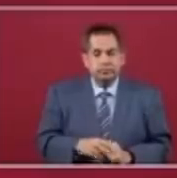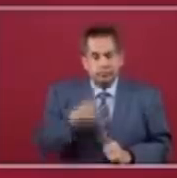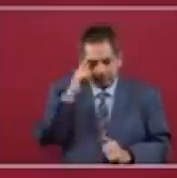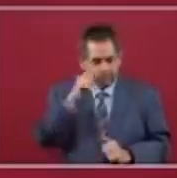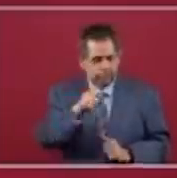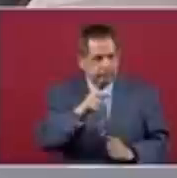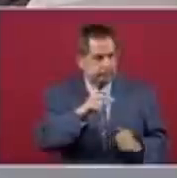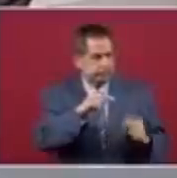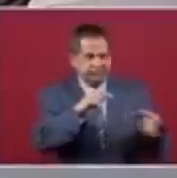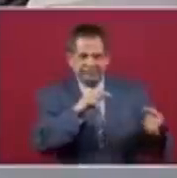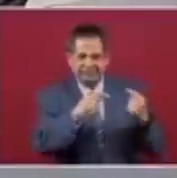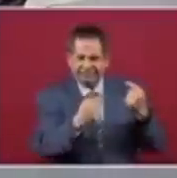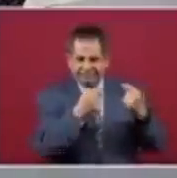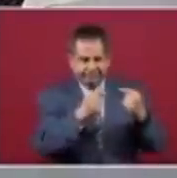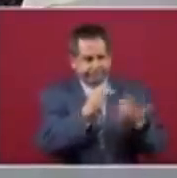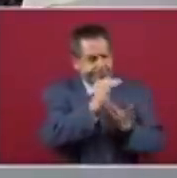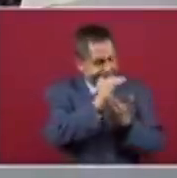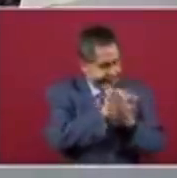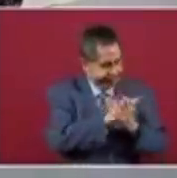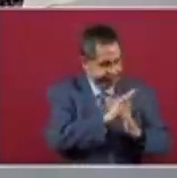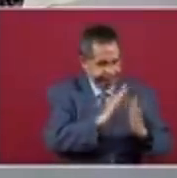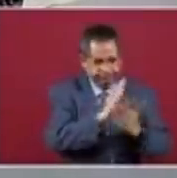contrarrestar